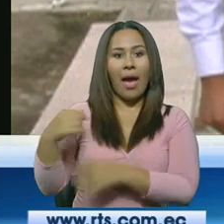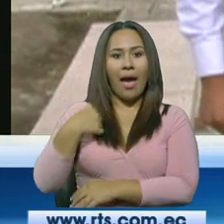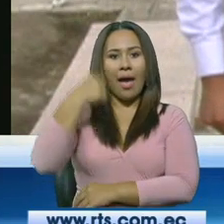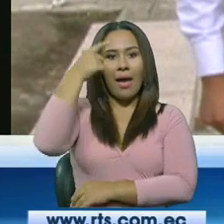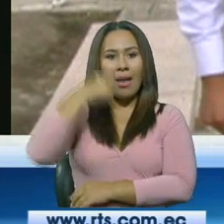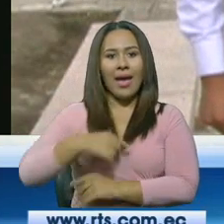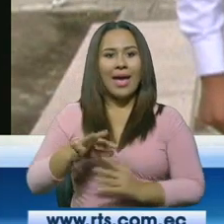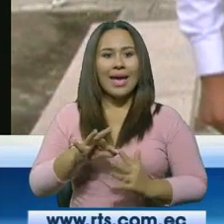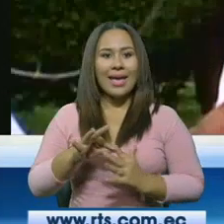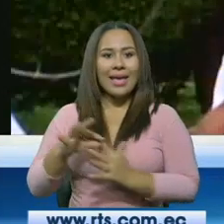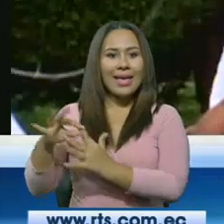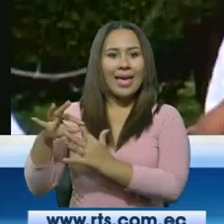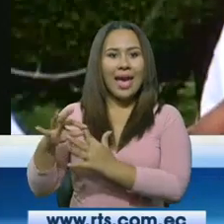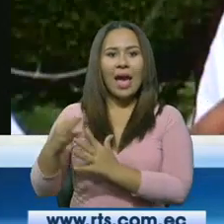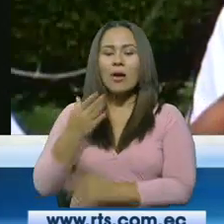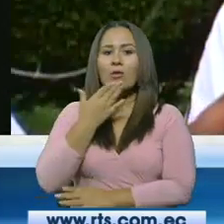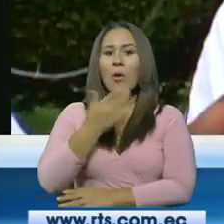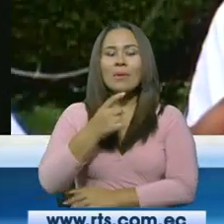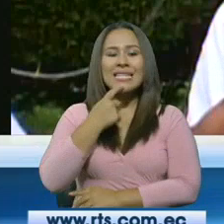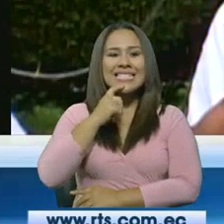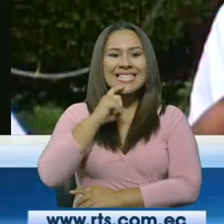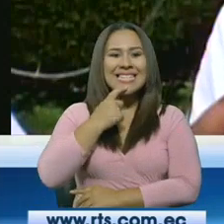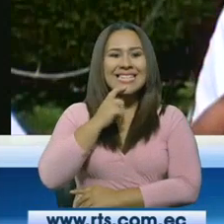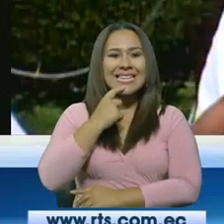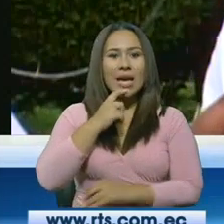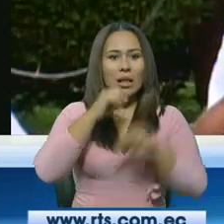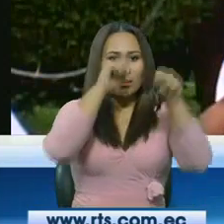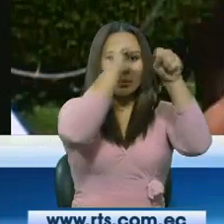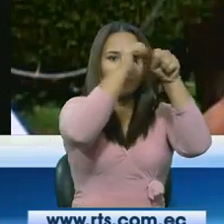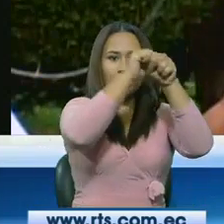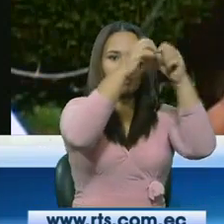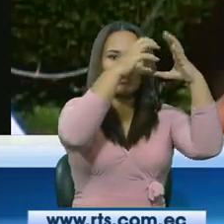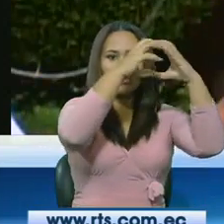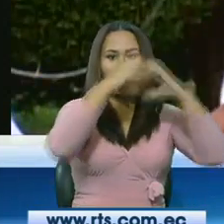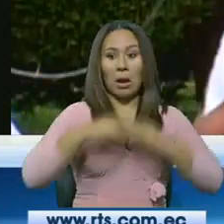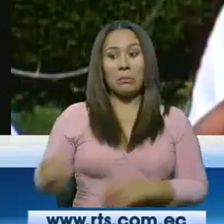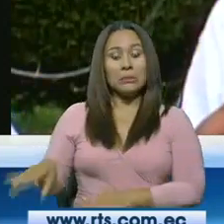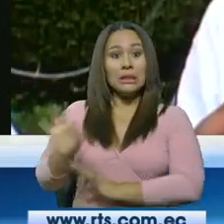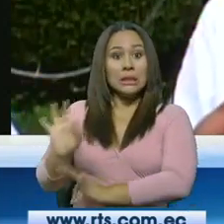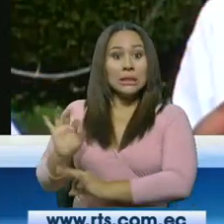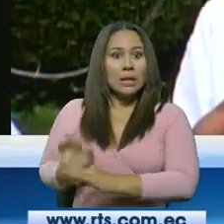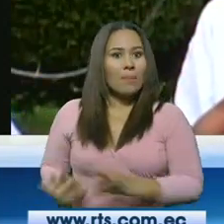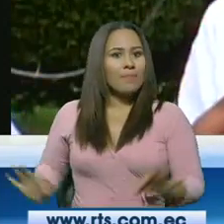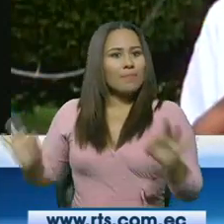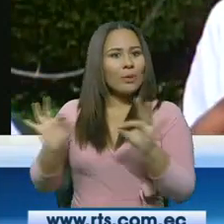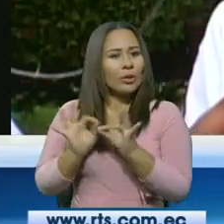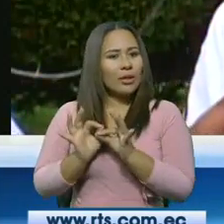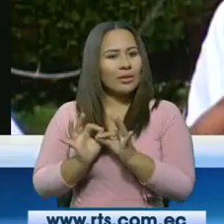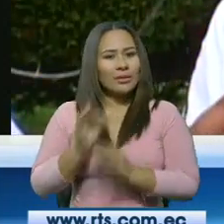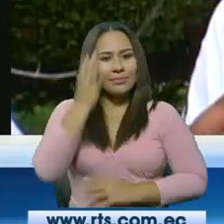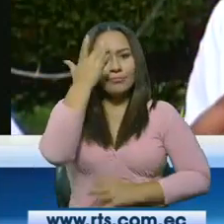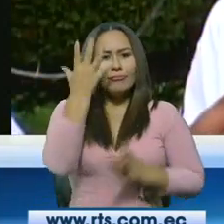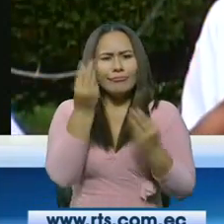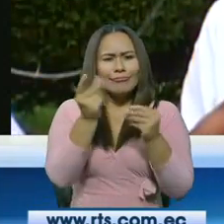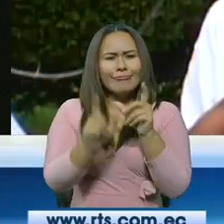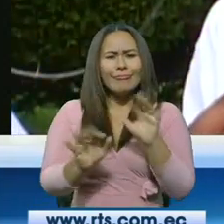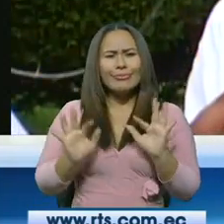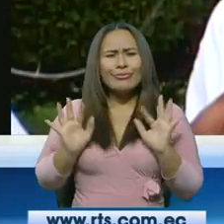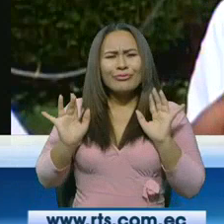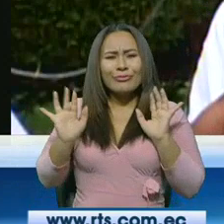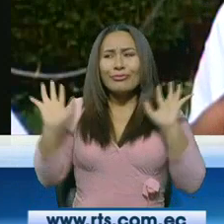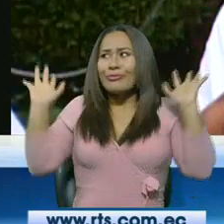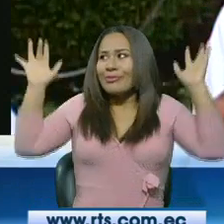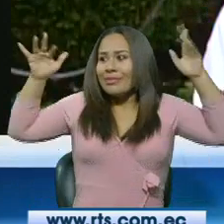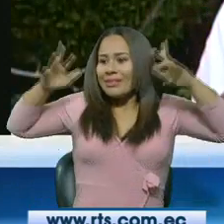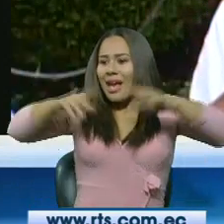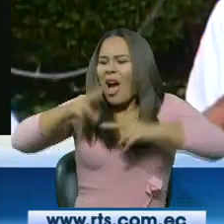en la estación de Urbina. Baltasar Ruzca es un oro vivo, prácticamente, y mucha gente de todo el mundo viene